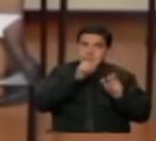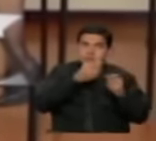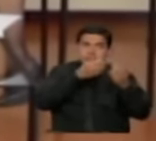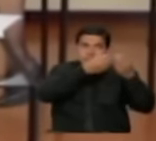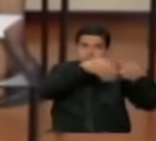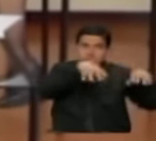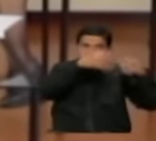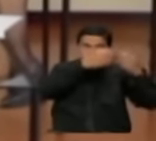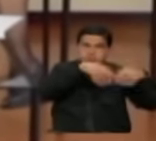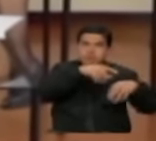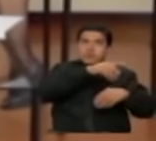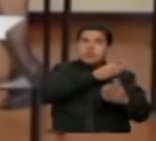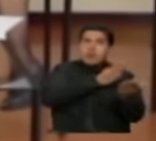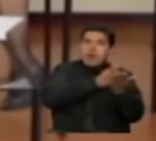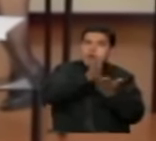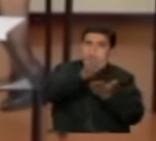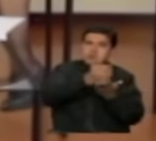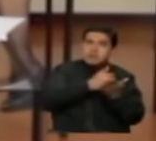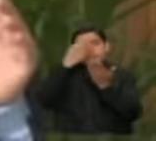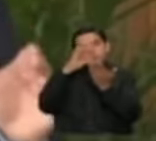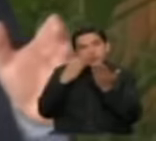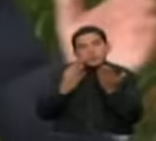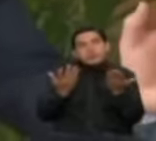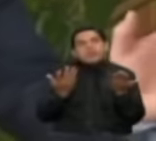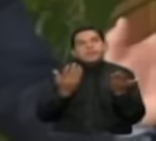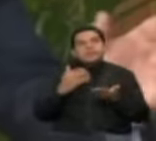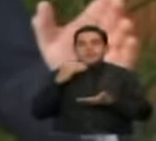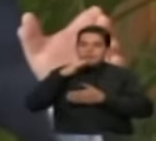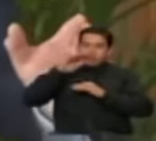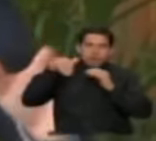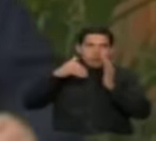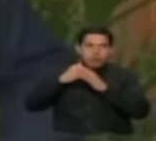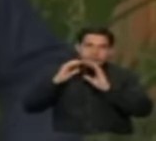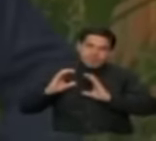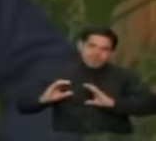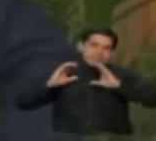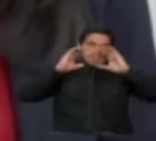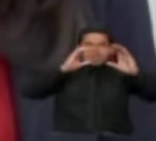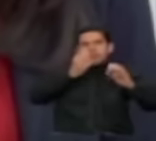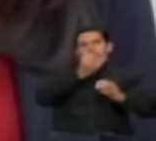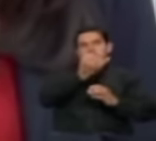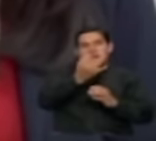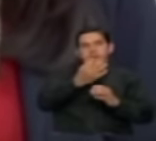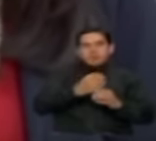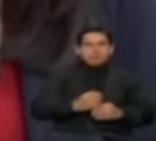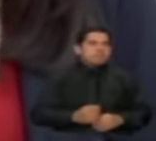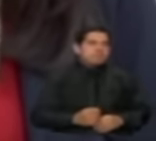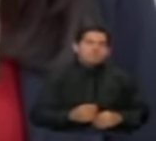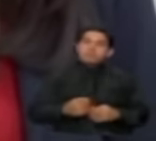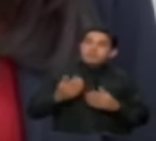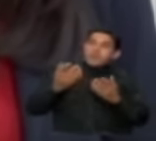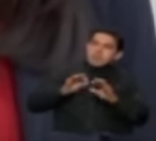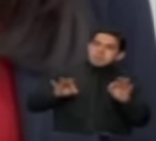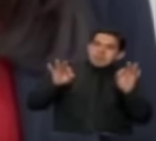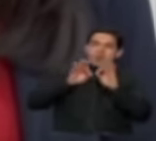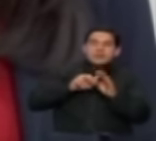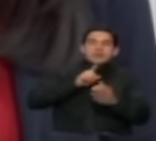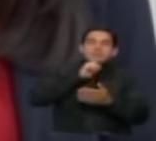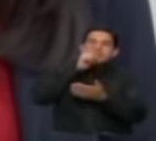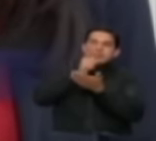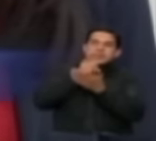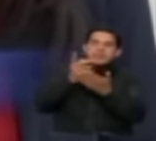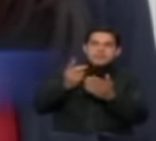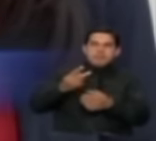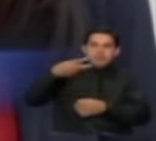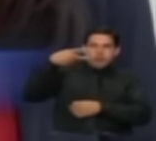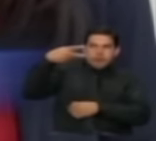ministra coordinadora de Desarrollo Social, señaló la importancia de estas acciones gubernamentales. Es importante señalar